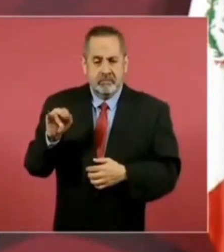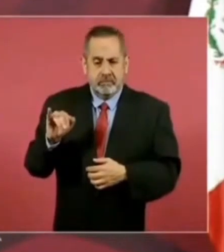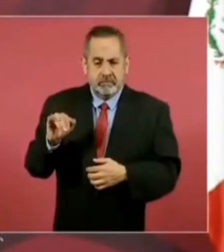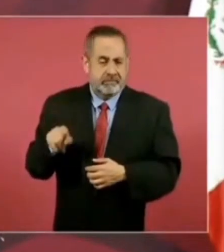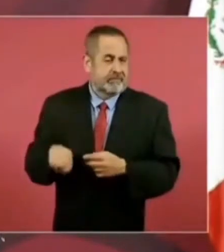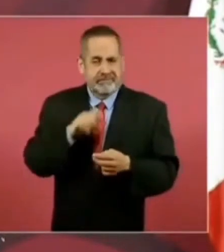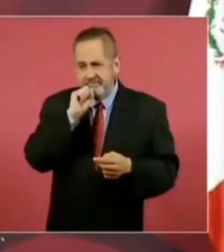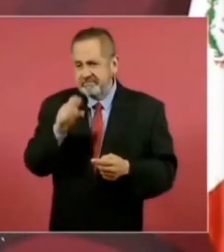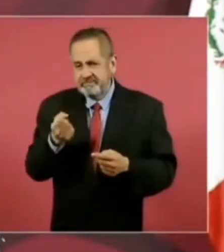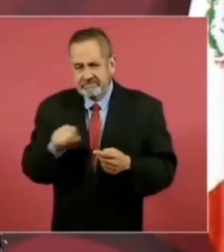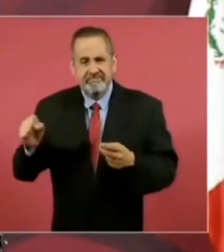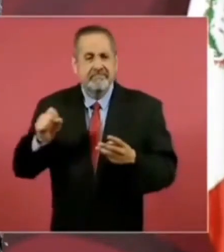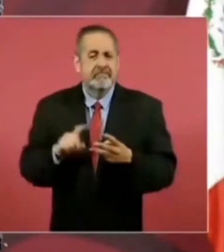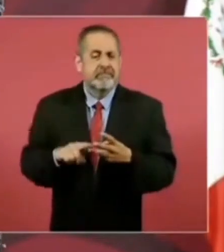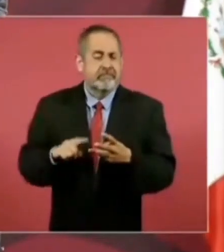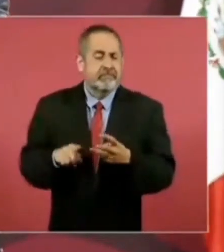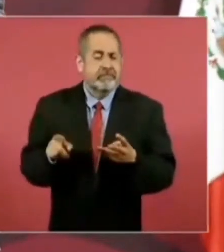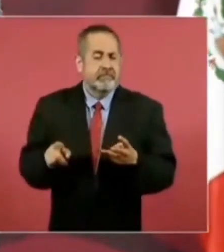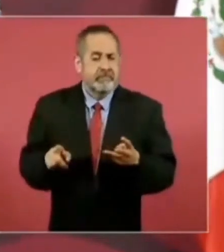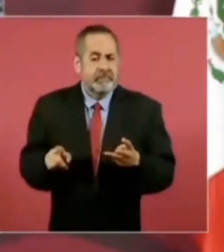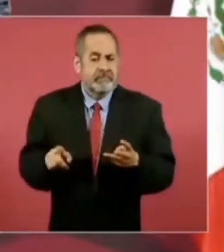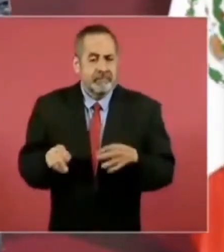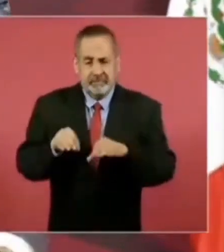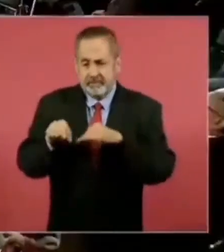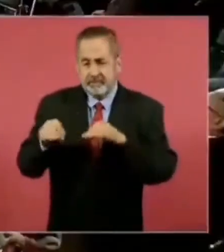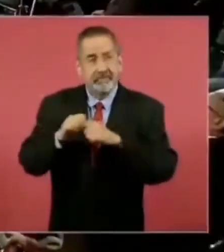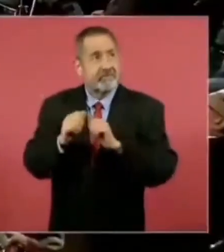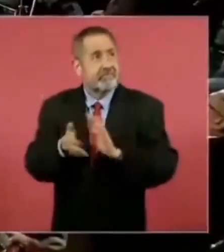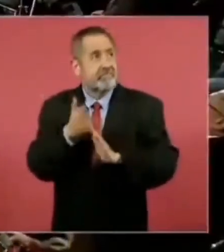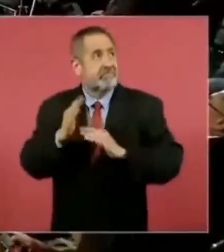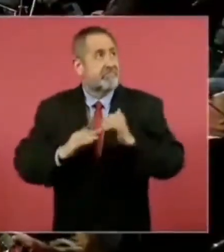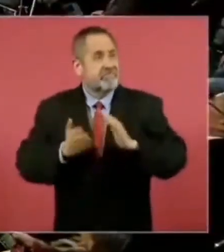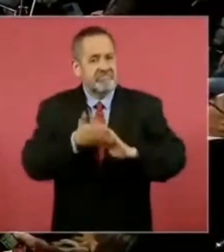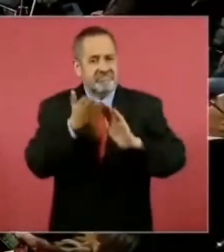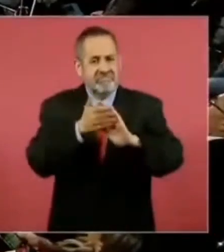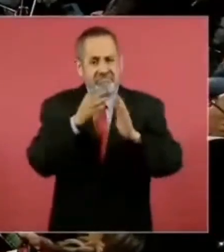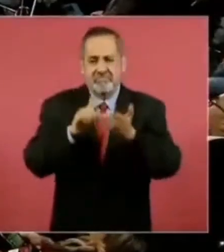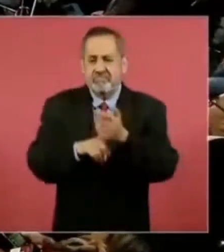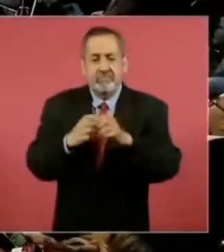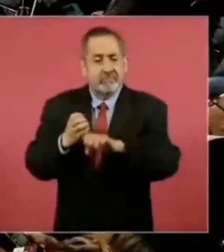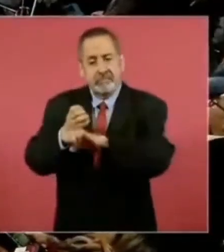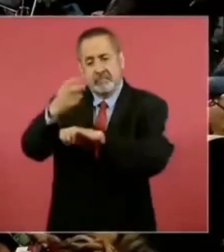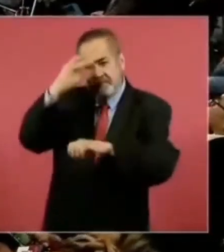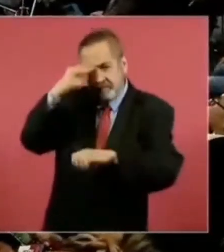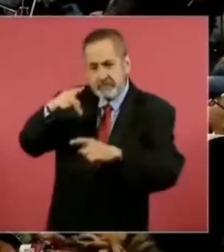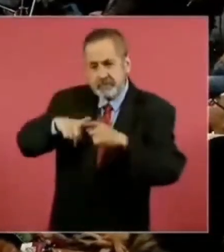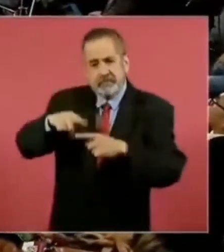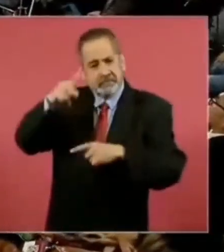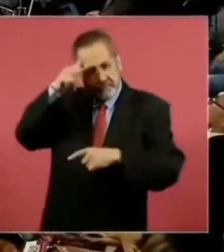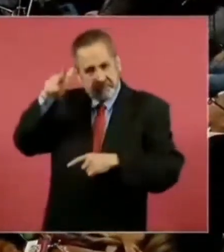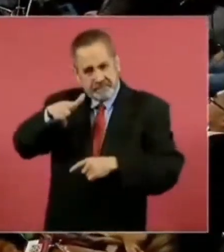Y los trabajadores de la construcción del Estado de México, de Hidalgo,